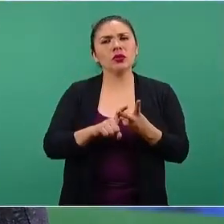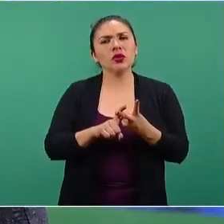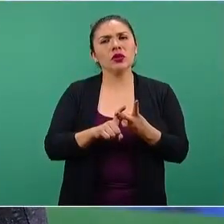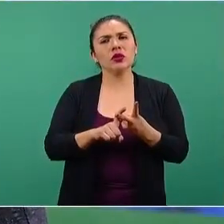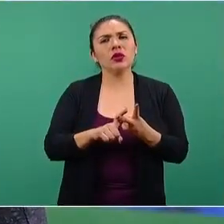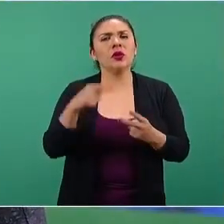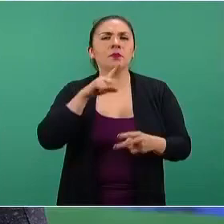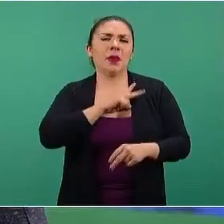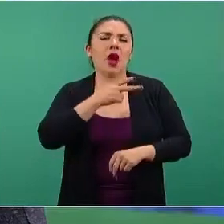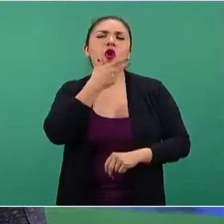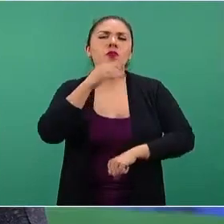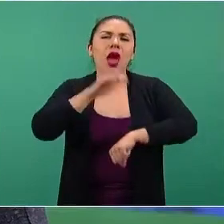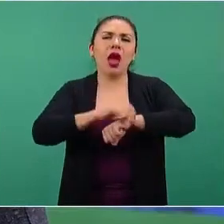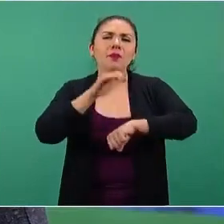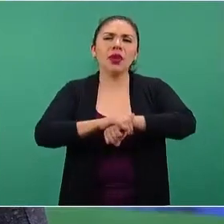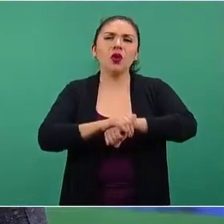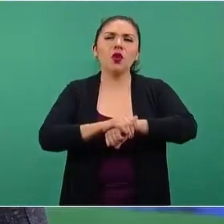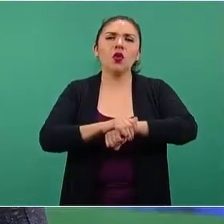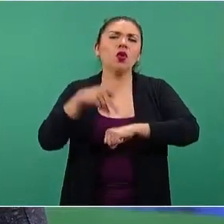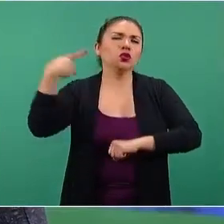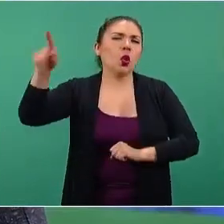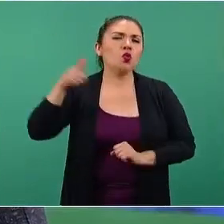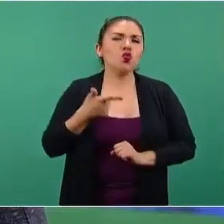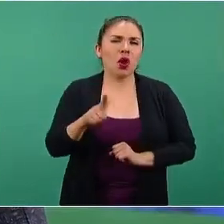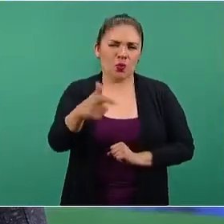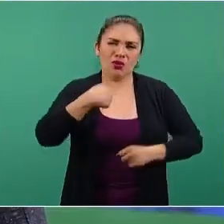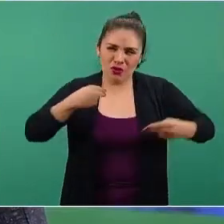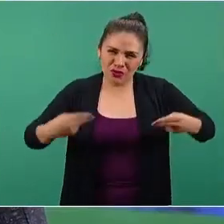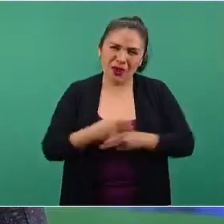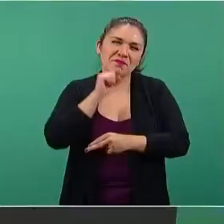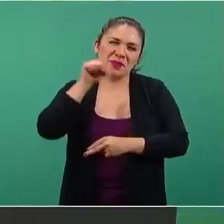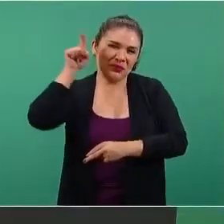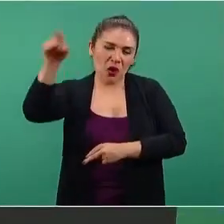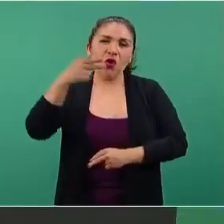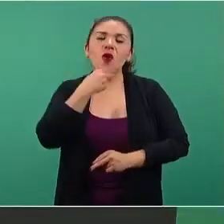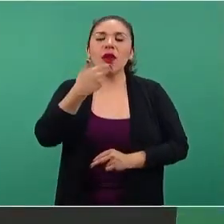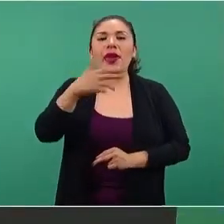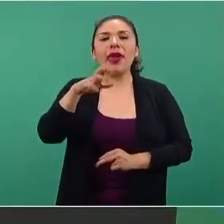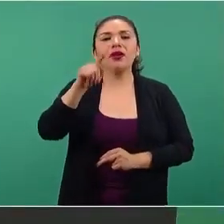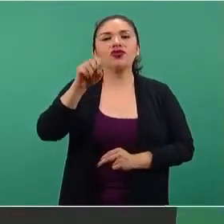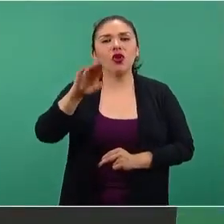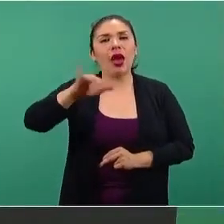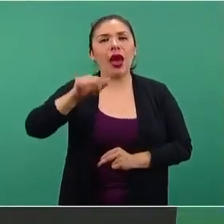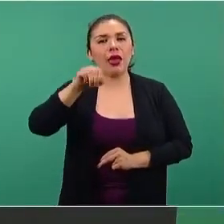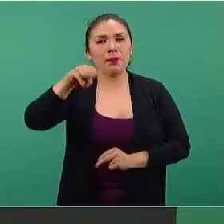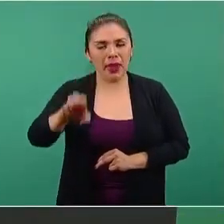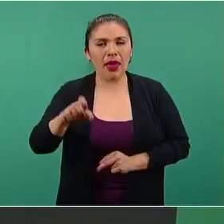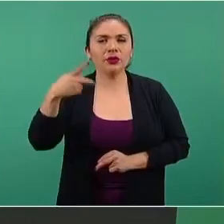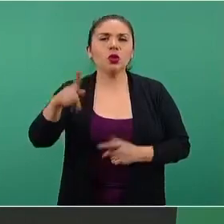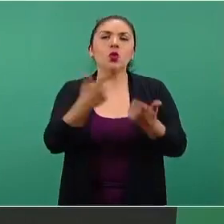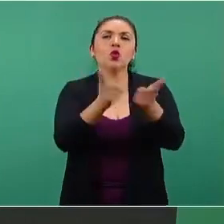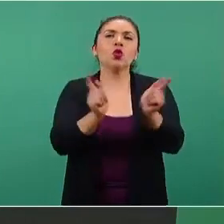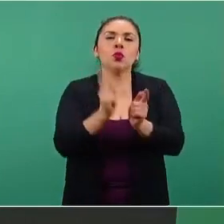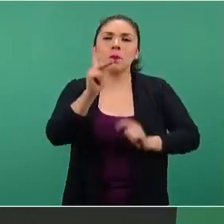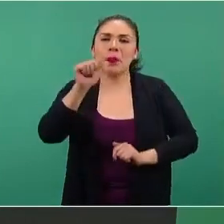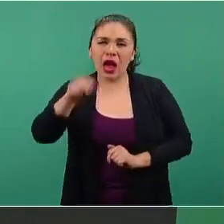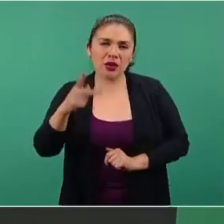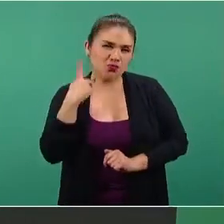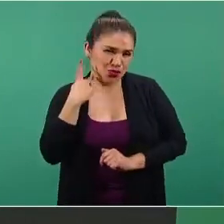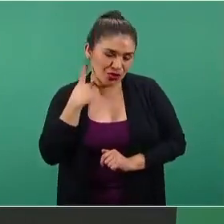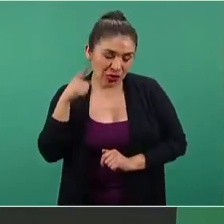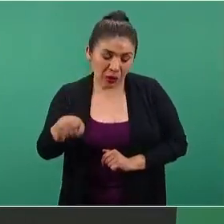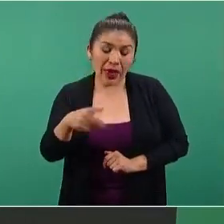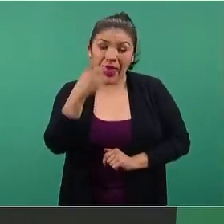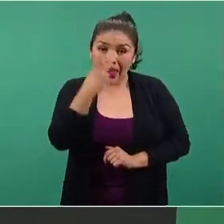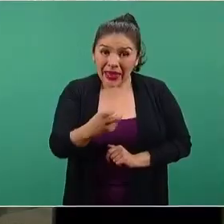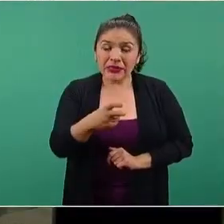también colega y amigo de Guanajuato, donde soy yo también, Héctor Jaime Ramírez Barba, del Partido Acción Nacional. Fue